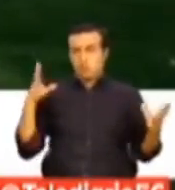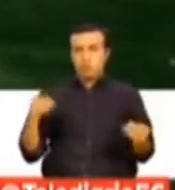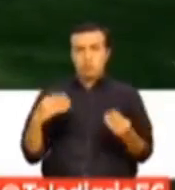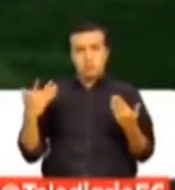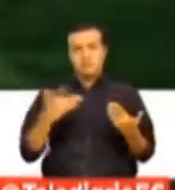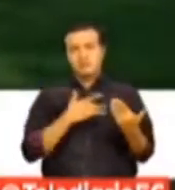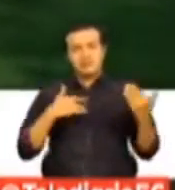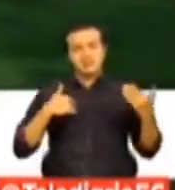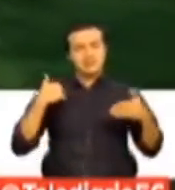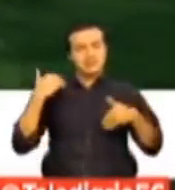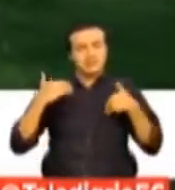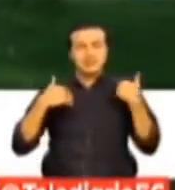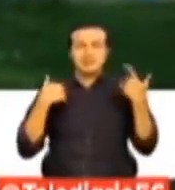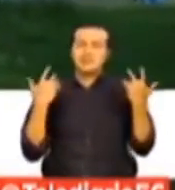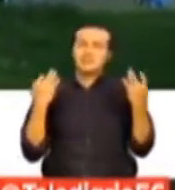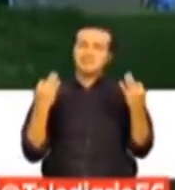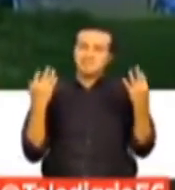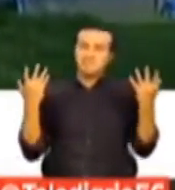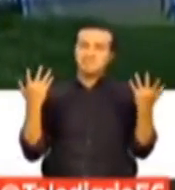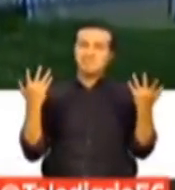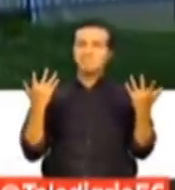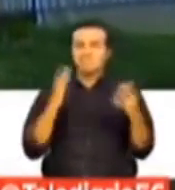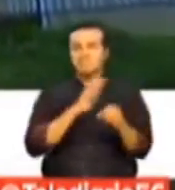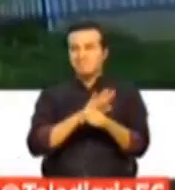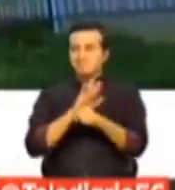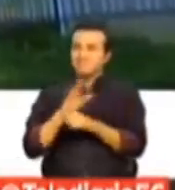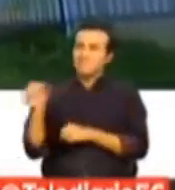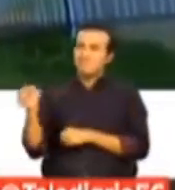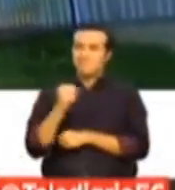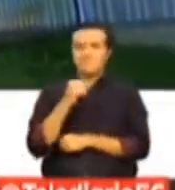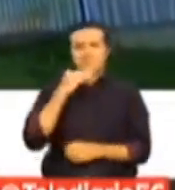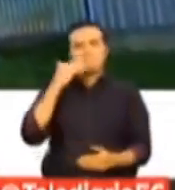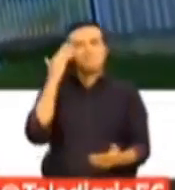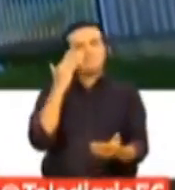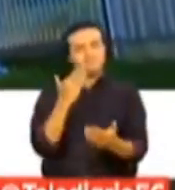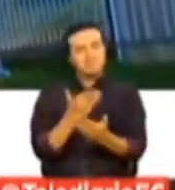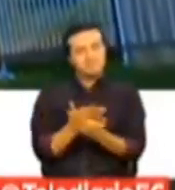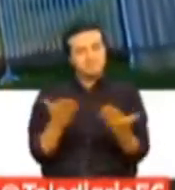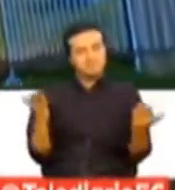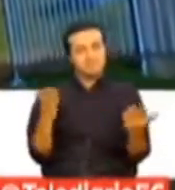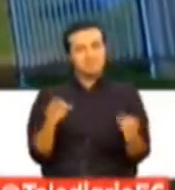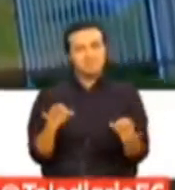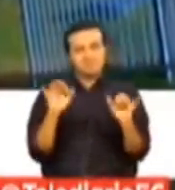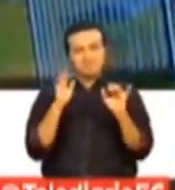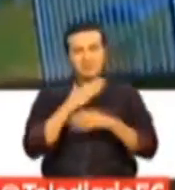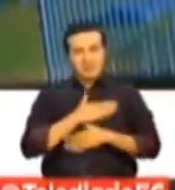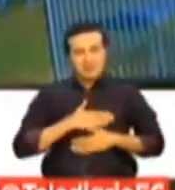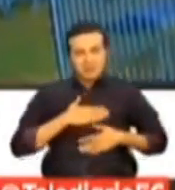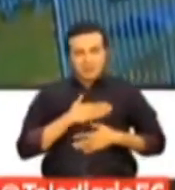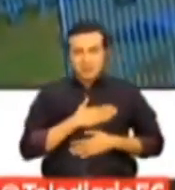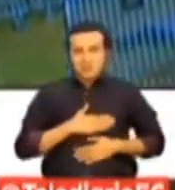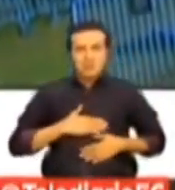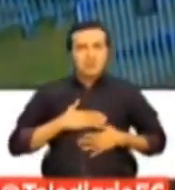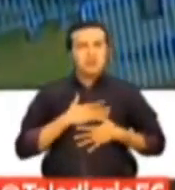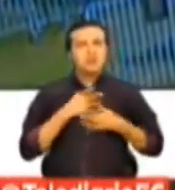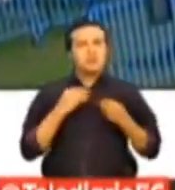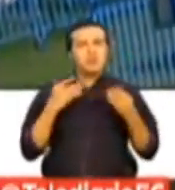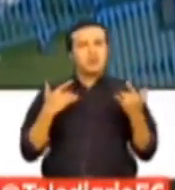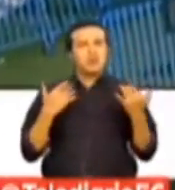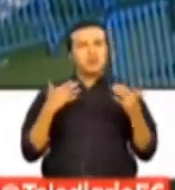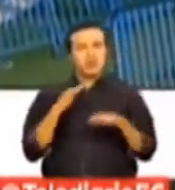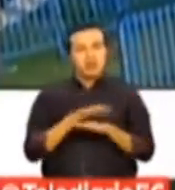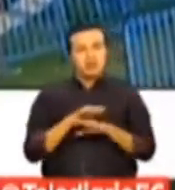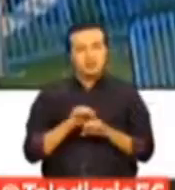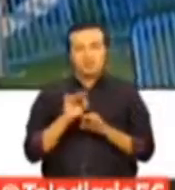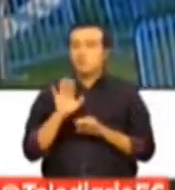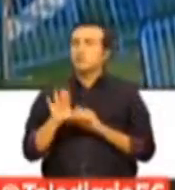Y contento de que Luis nos haya convocado y bueno, vamos a disfrutar de una buena